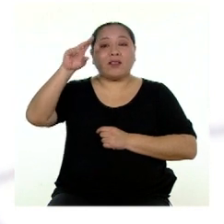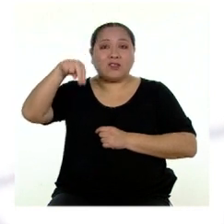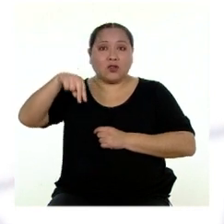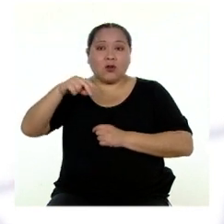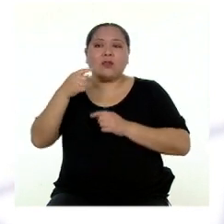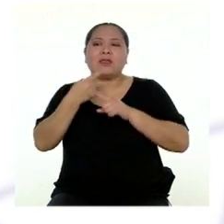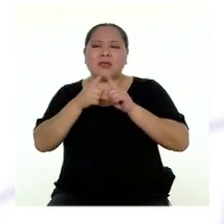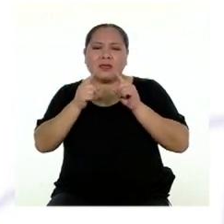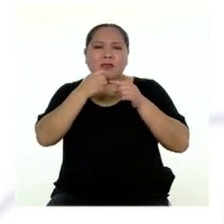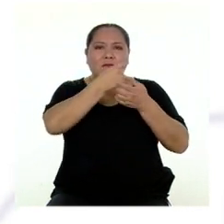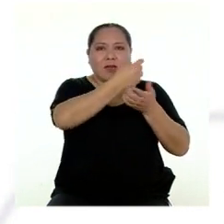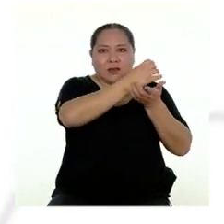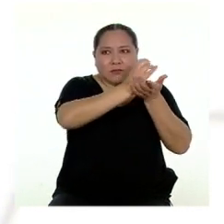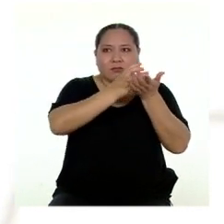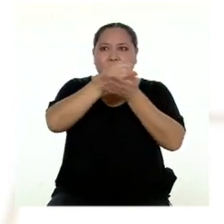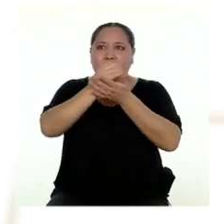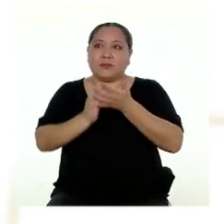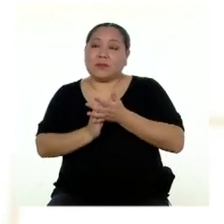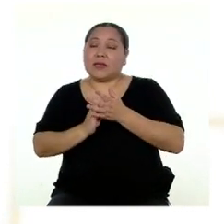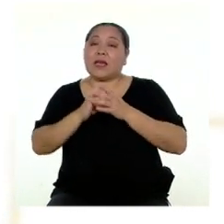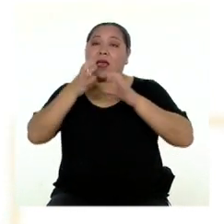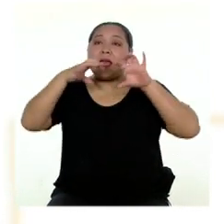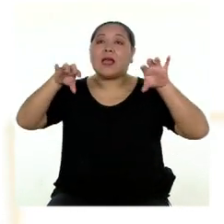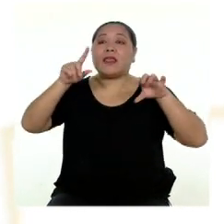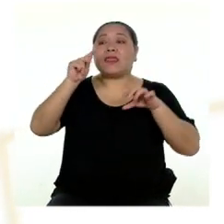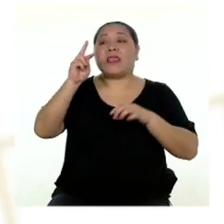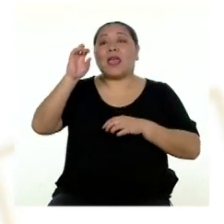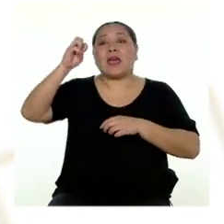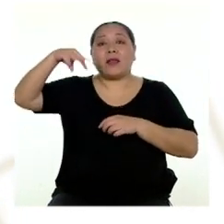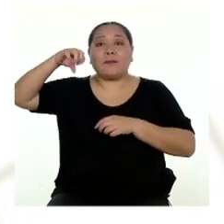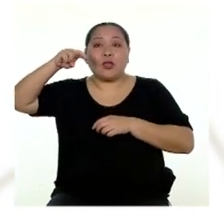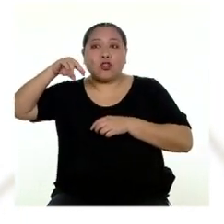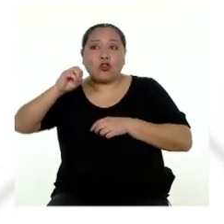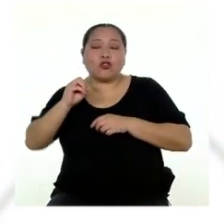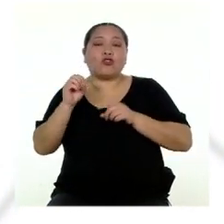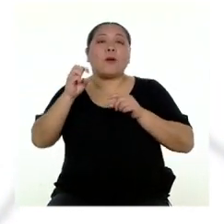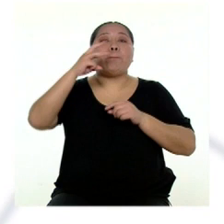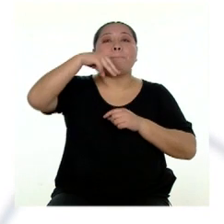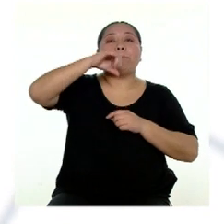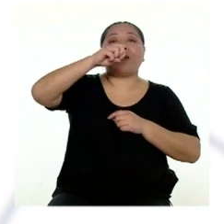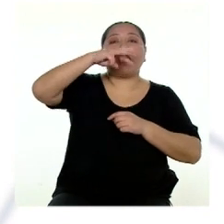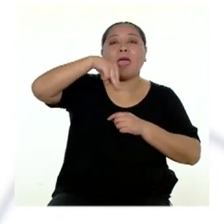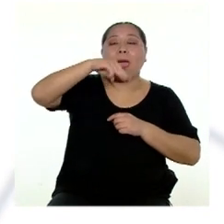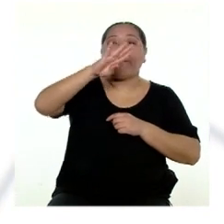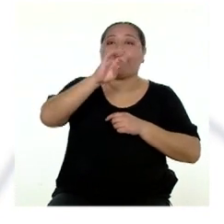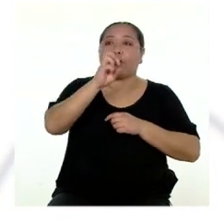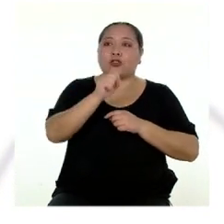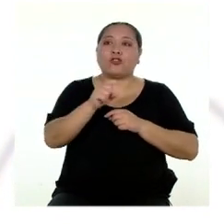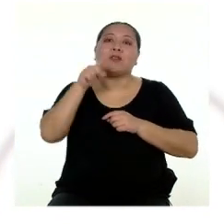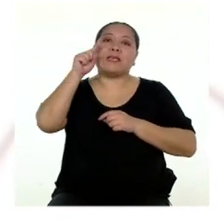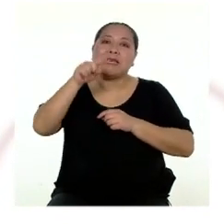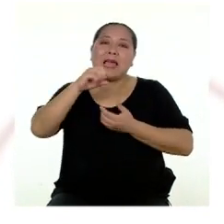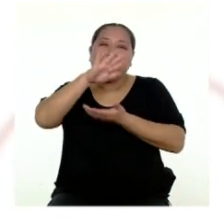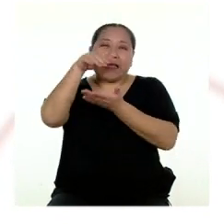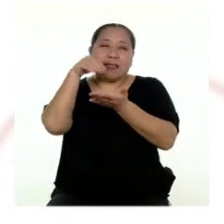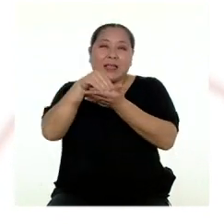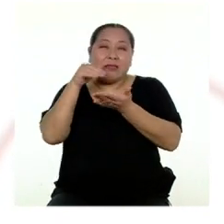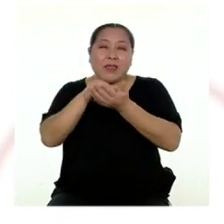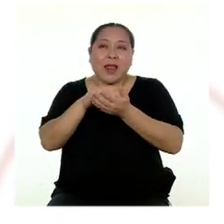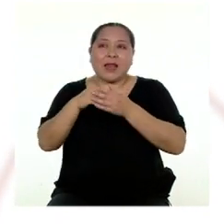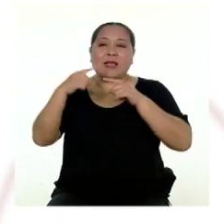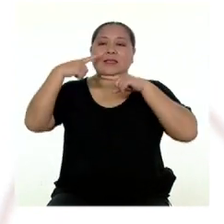comprender. Aparte de los términos y miembros, podemos notar nuestro signo principal, que en este caso sería el igual